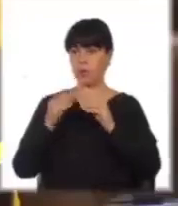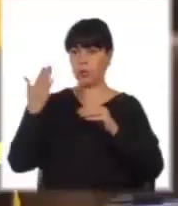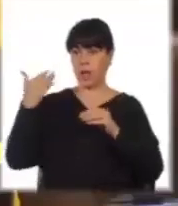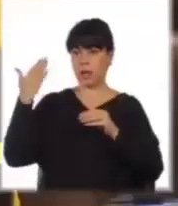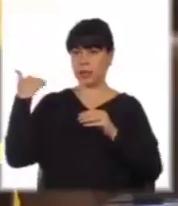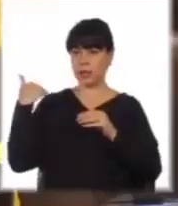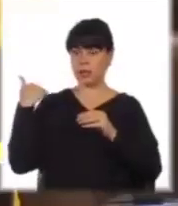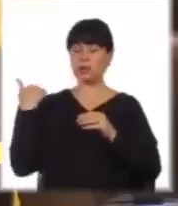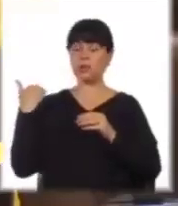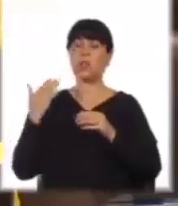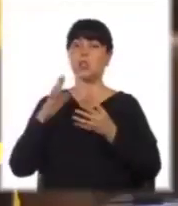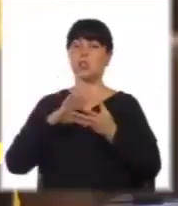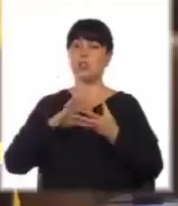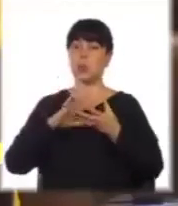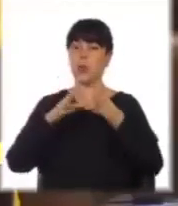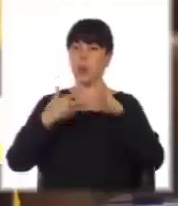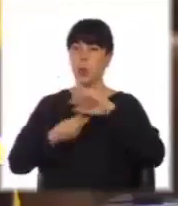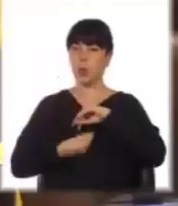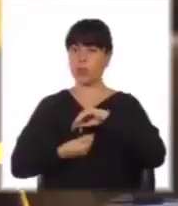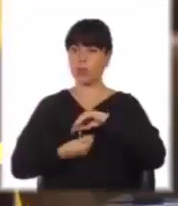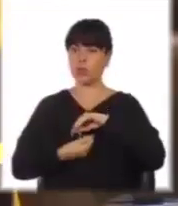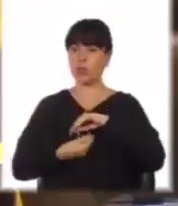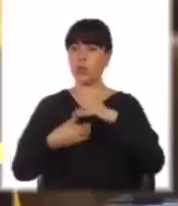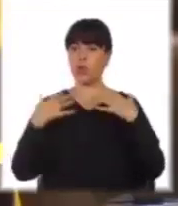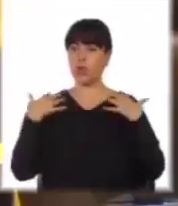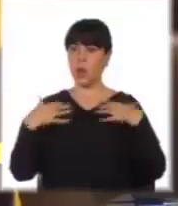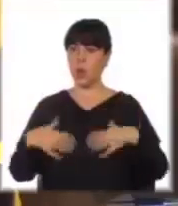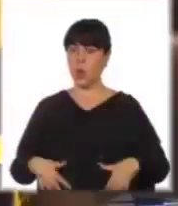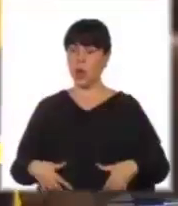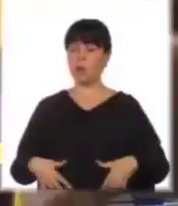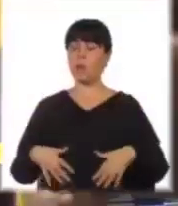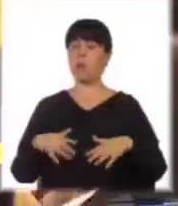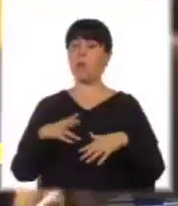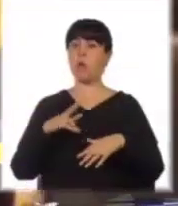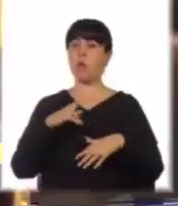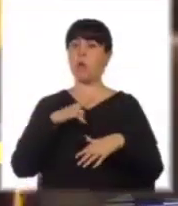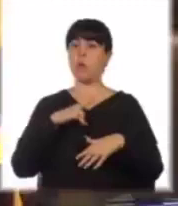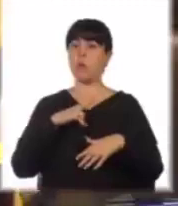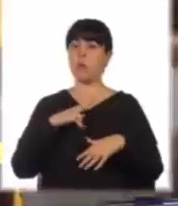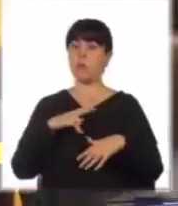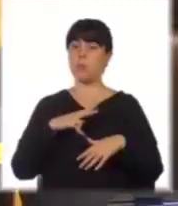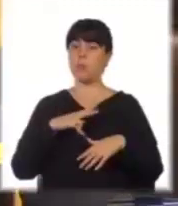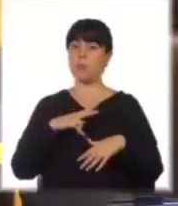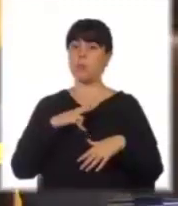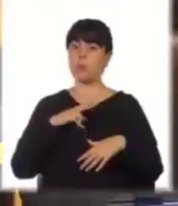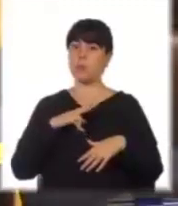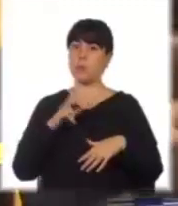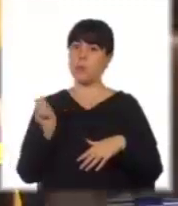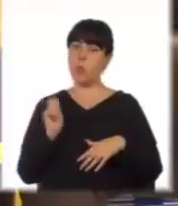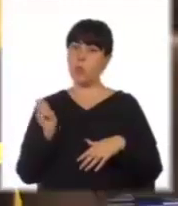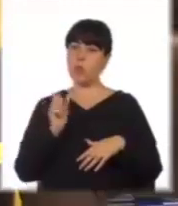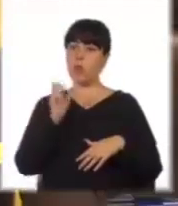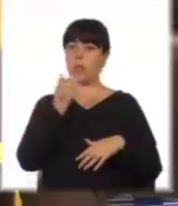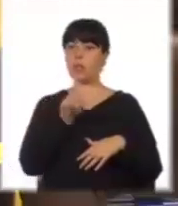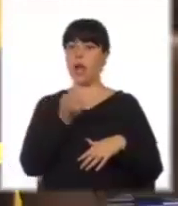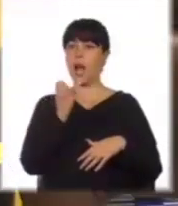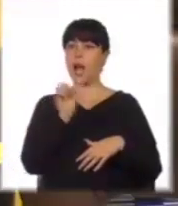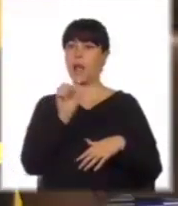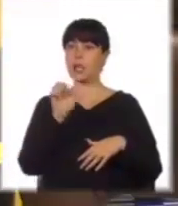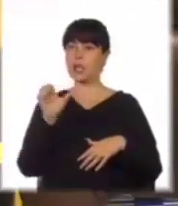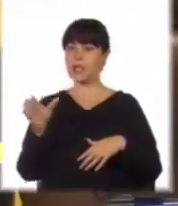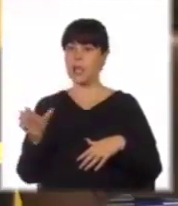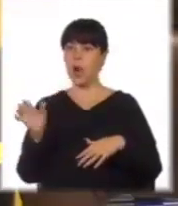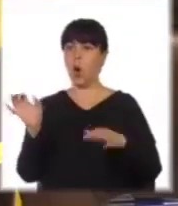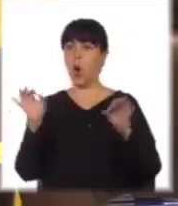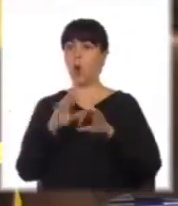la readecuación del cuerpo tanto en los prestadores privados como en el prestador público que es ACE. Y